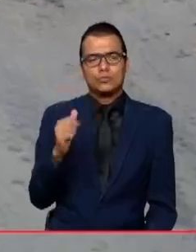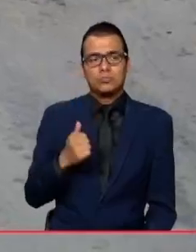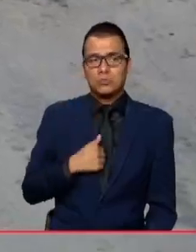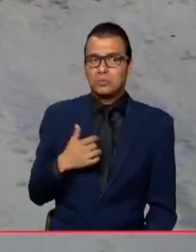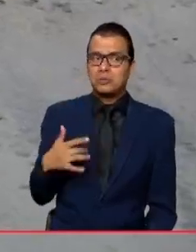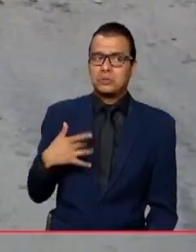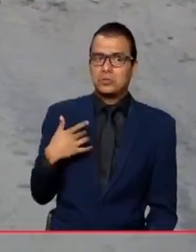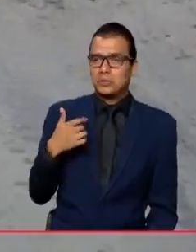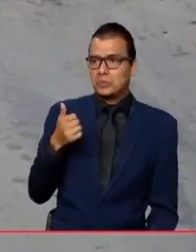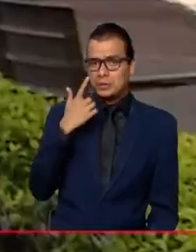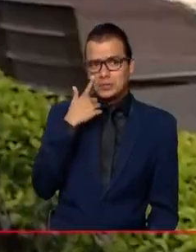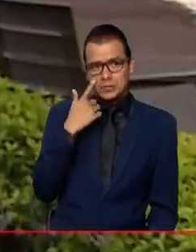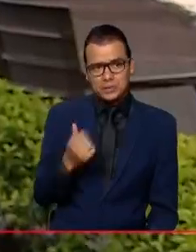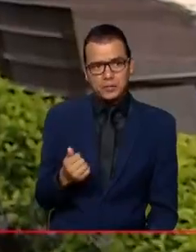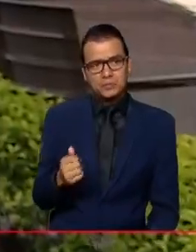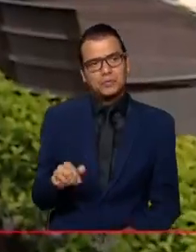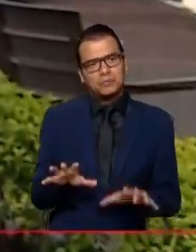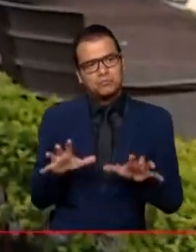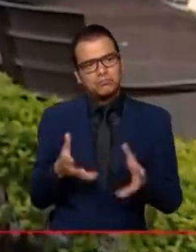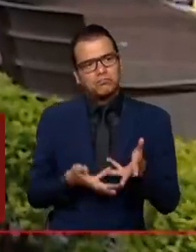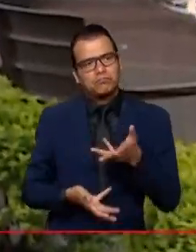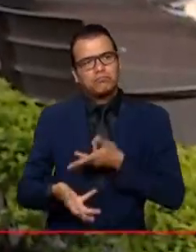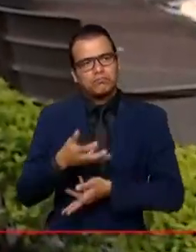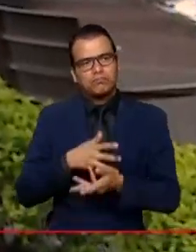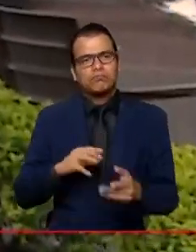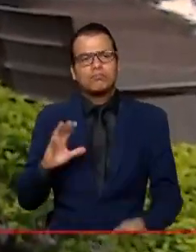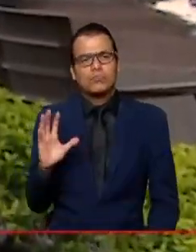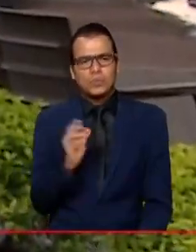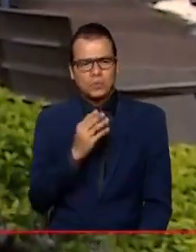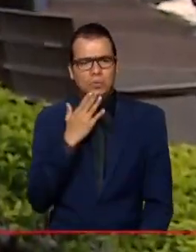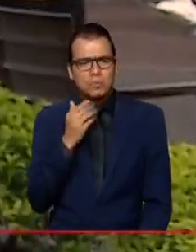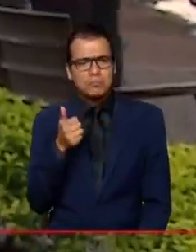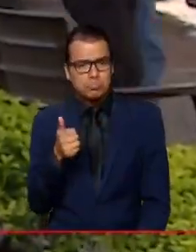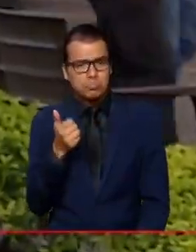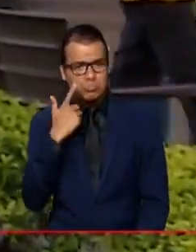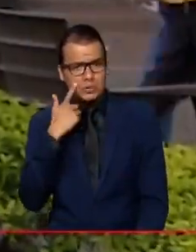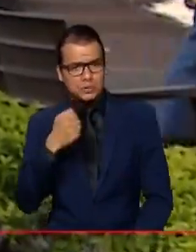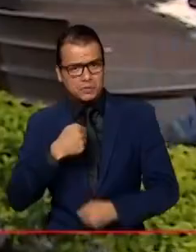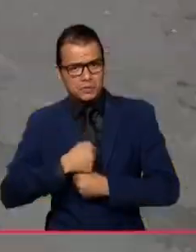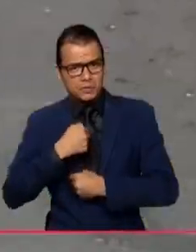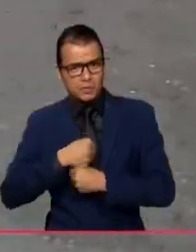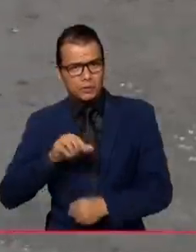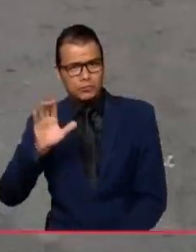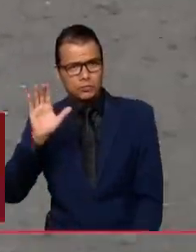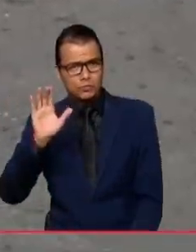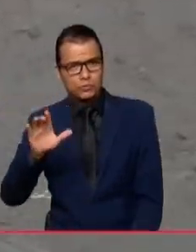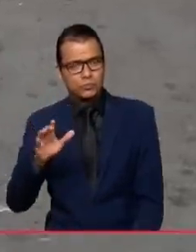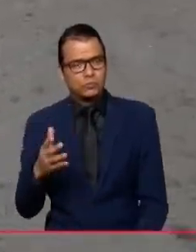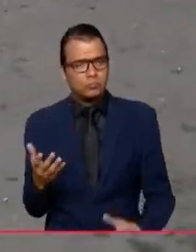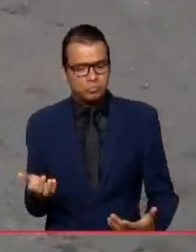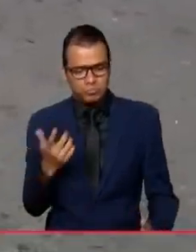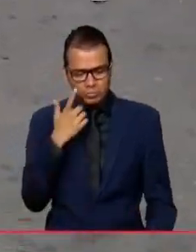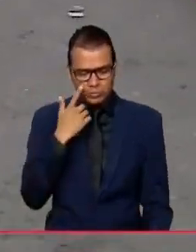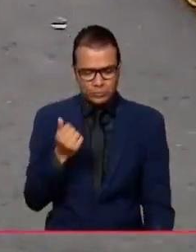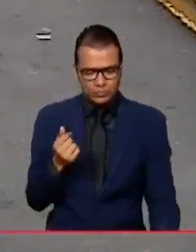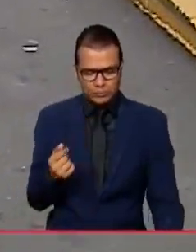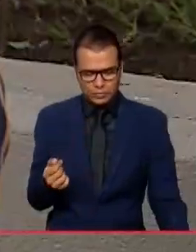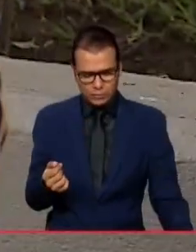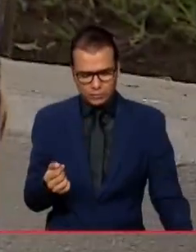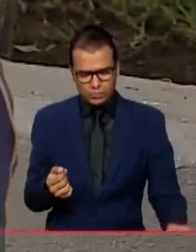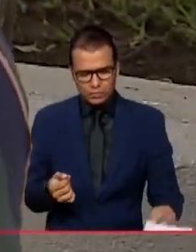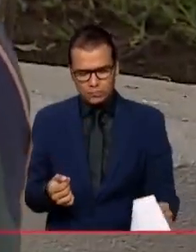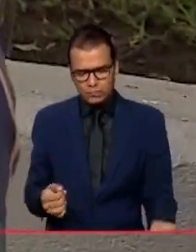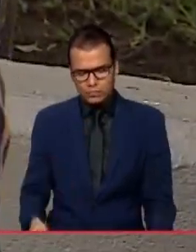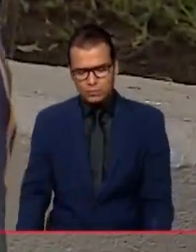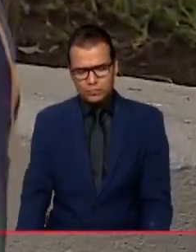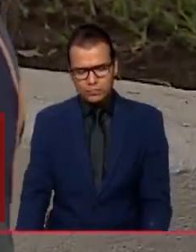muy bueno para el espacio con la familia, están haciendo un muy buen trabajo. Está súper bien, los niños jugando en